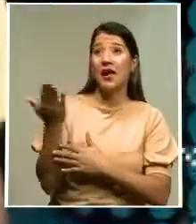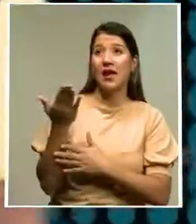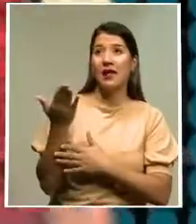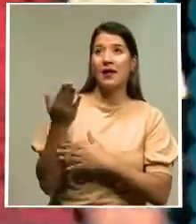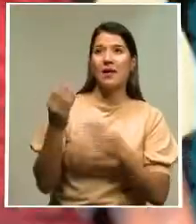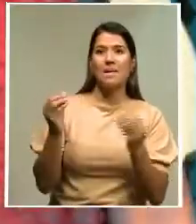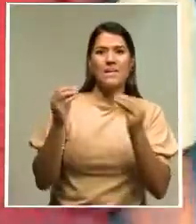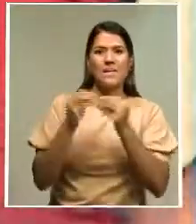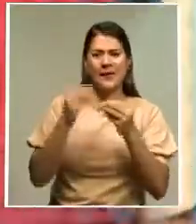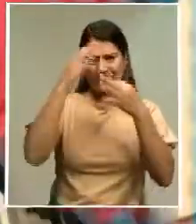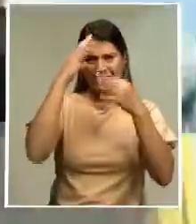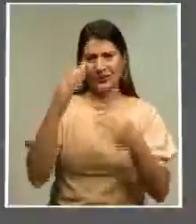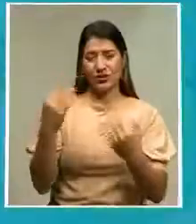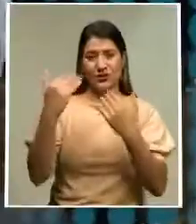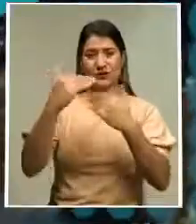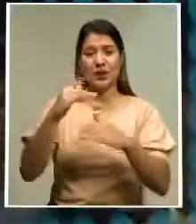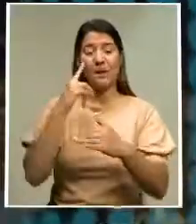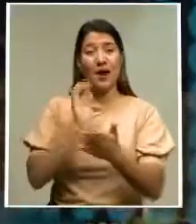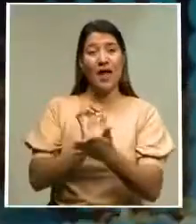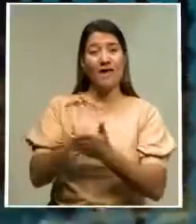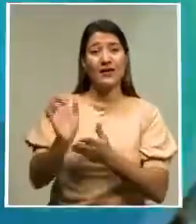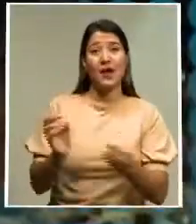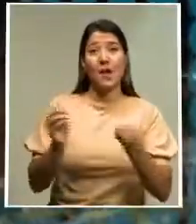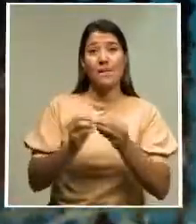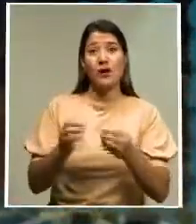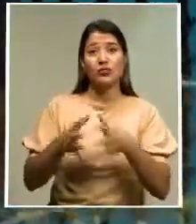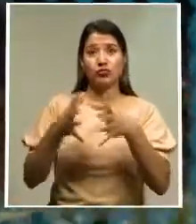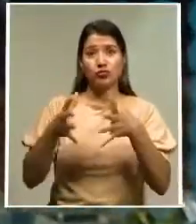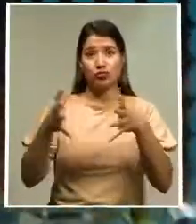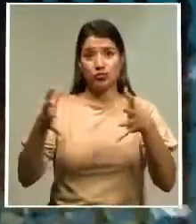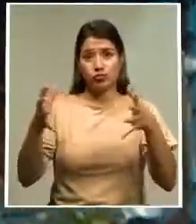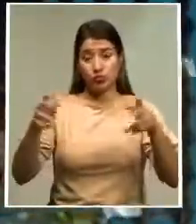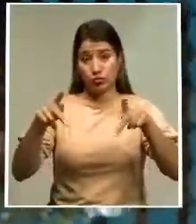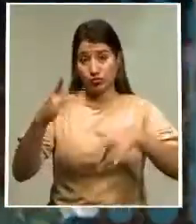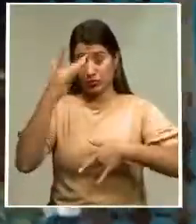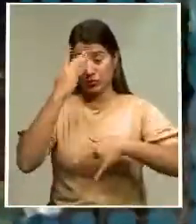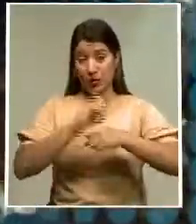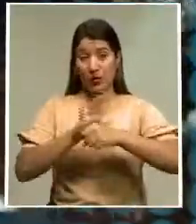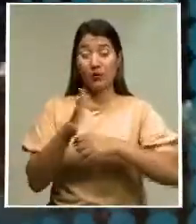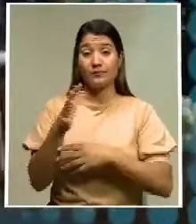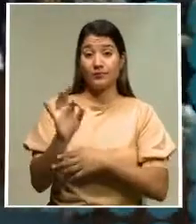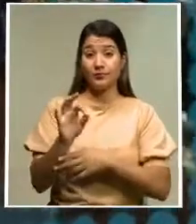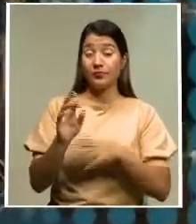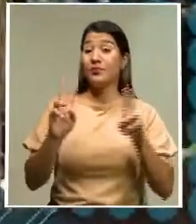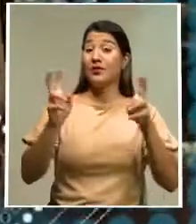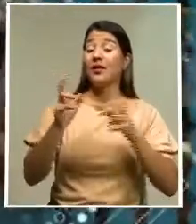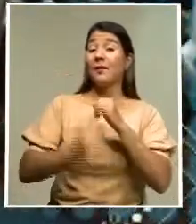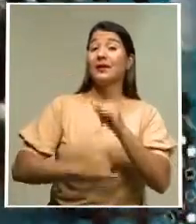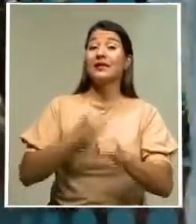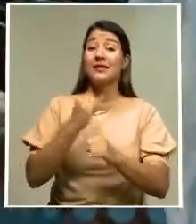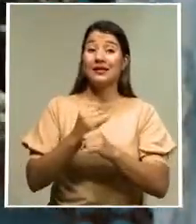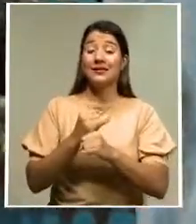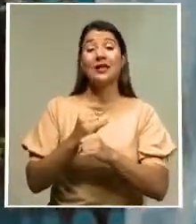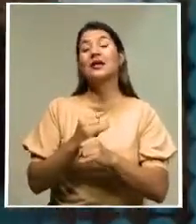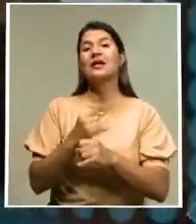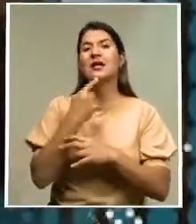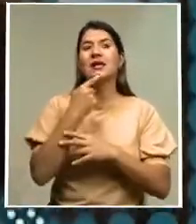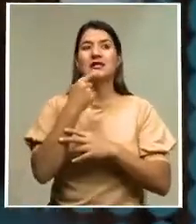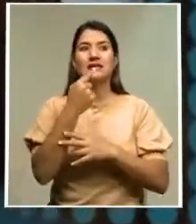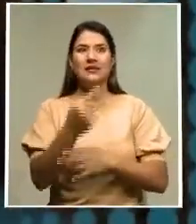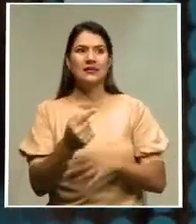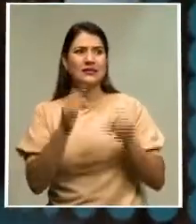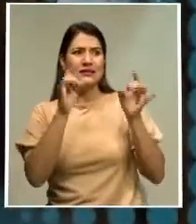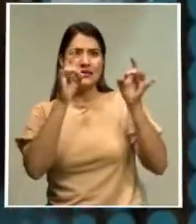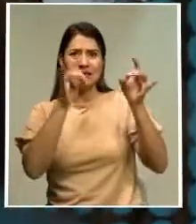por el COVID-19. En el campo internacional, la ONG Médicos Sin Fronteras calificó de catástrofe